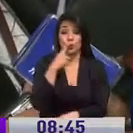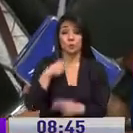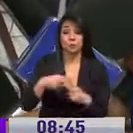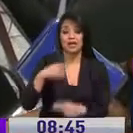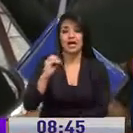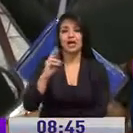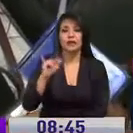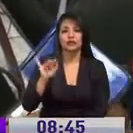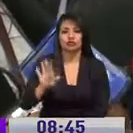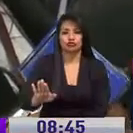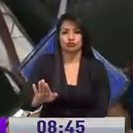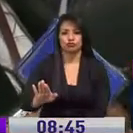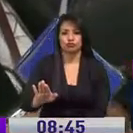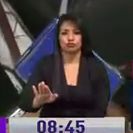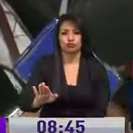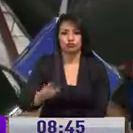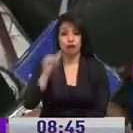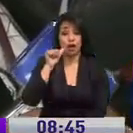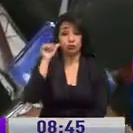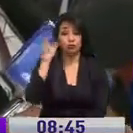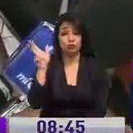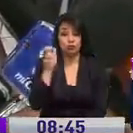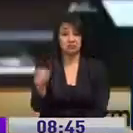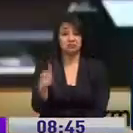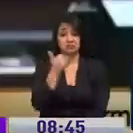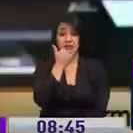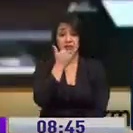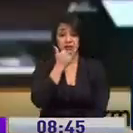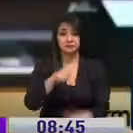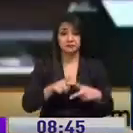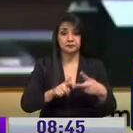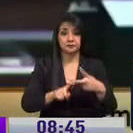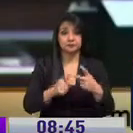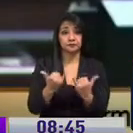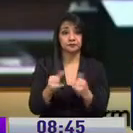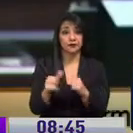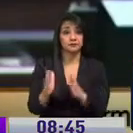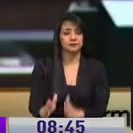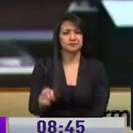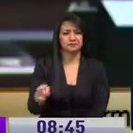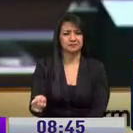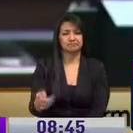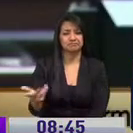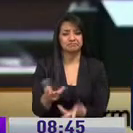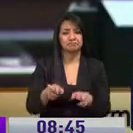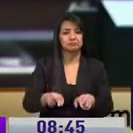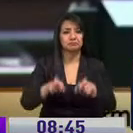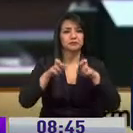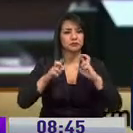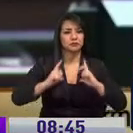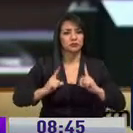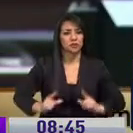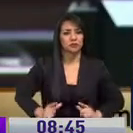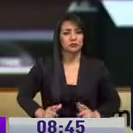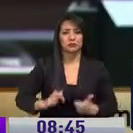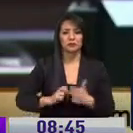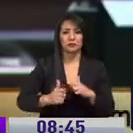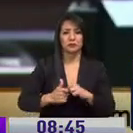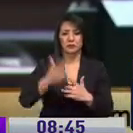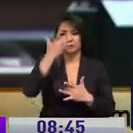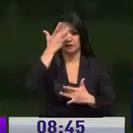Carlitos en el audio que ha sido conocido. Actualmente la legisladora Vallejo se encuentra con permiso médico por problemas de